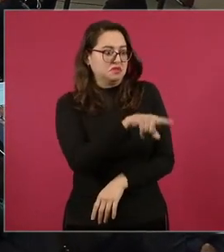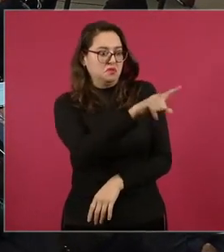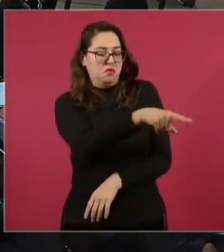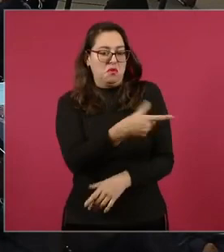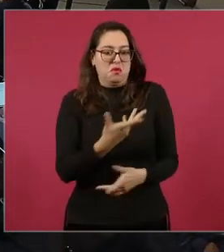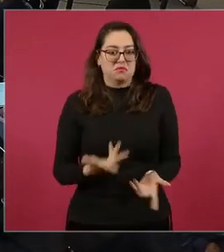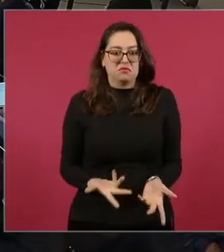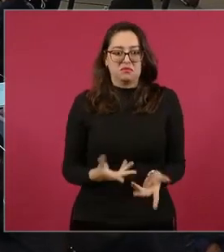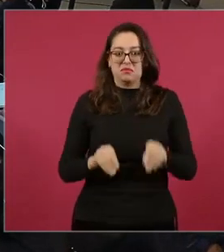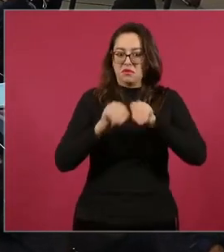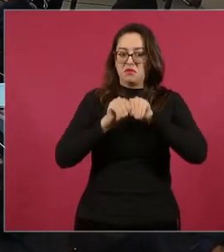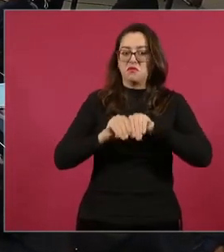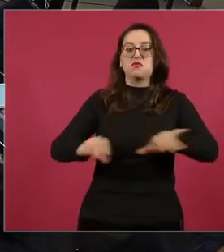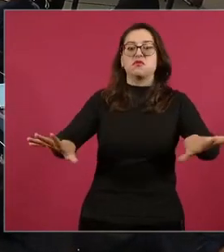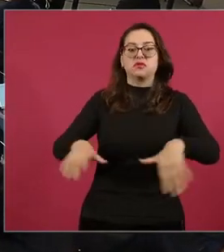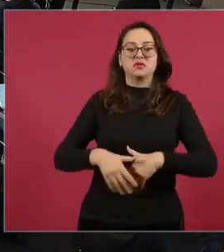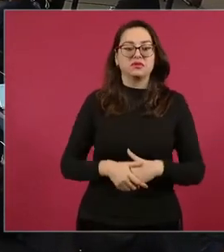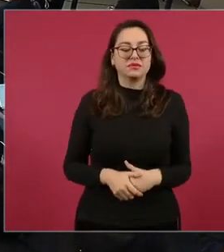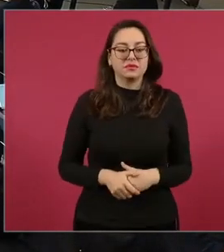aquí está,